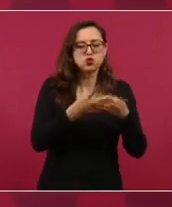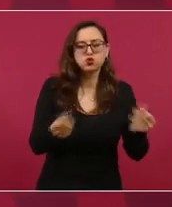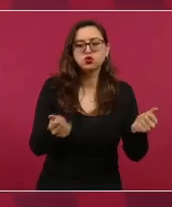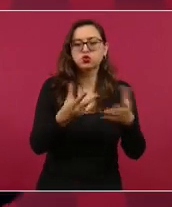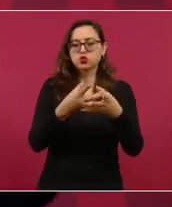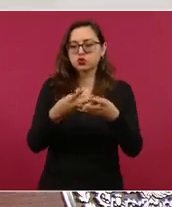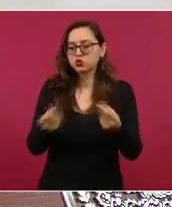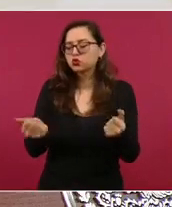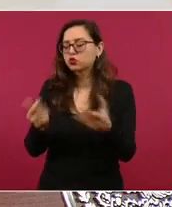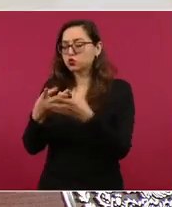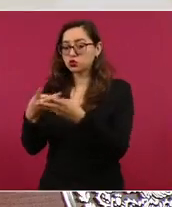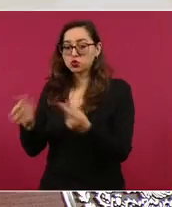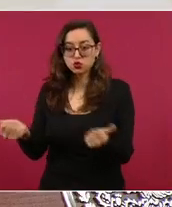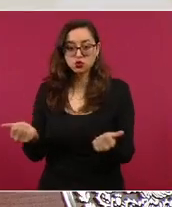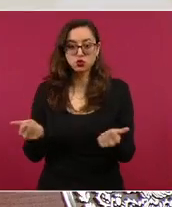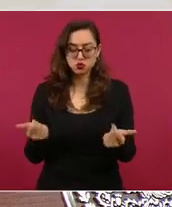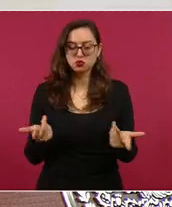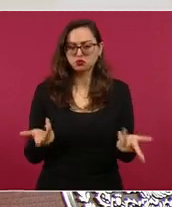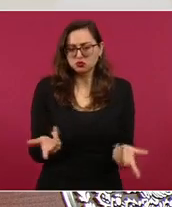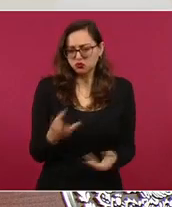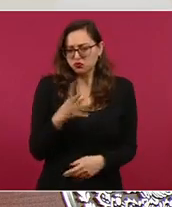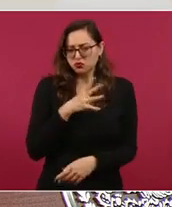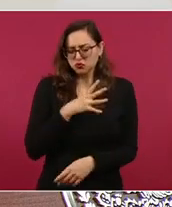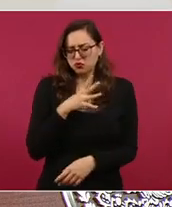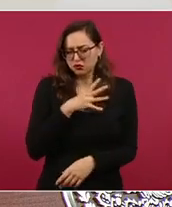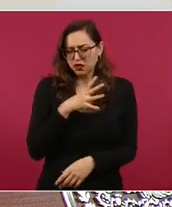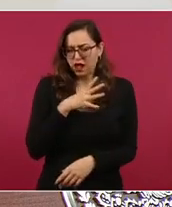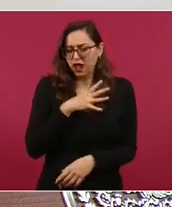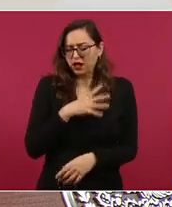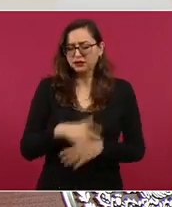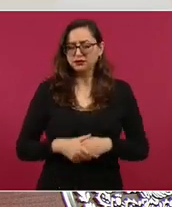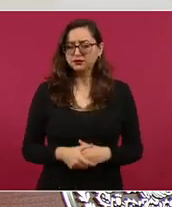pero tampoco es